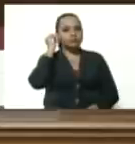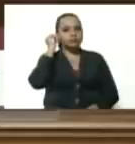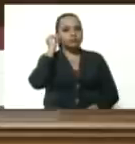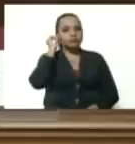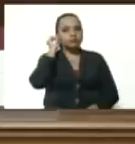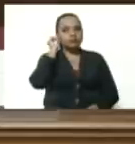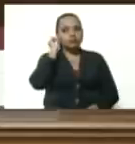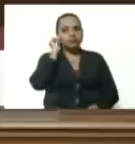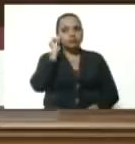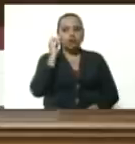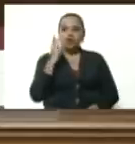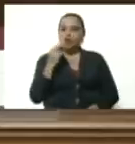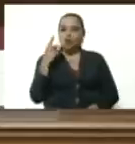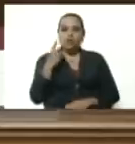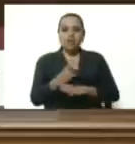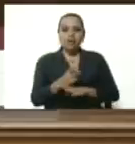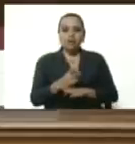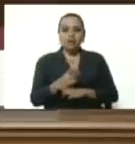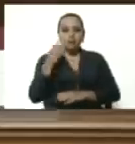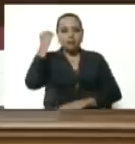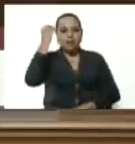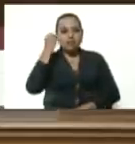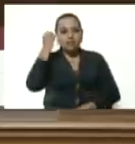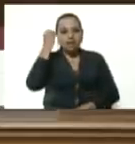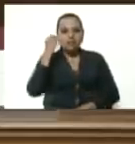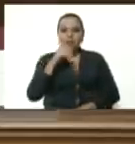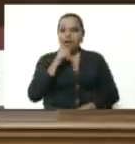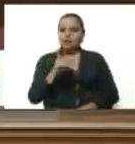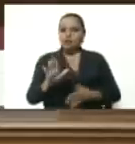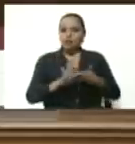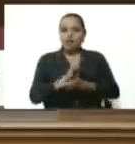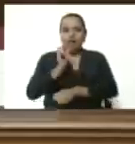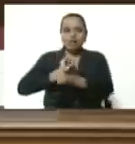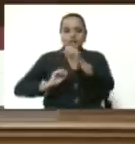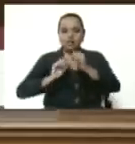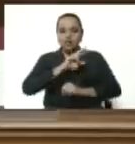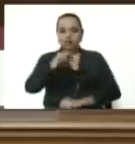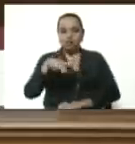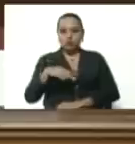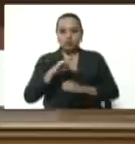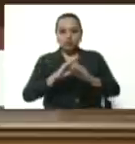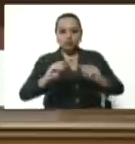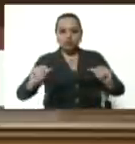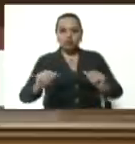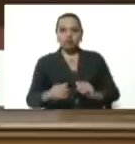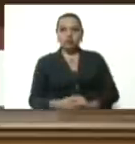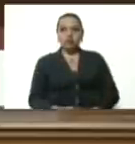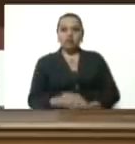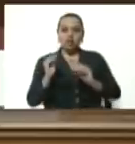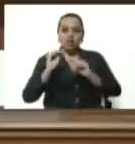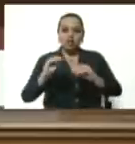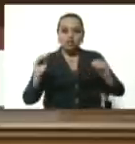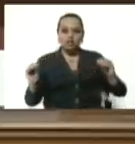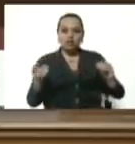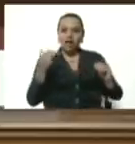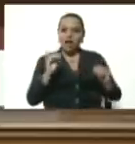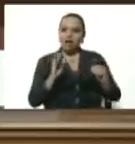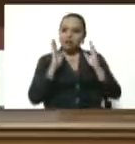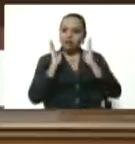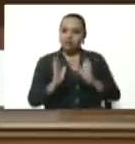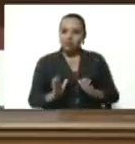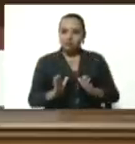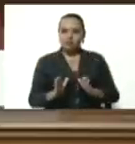No debe haber dudas, en verdad, de la defensa de nuestro territorio. Y el llamado es para que estemos